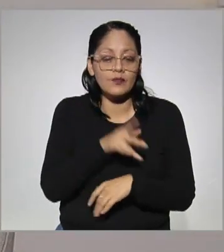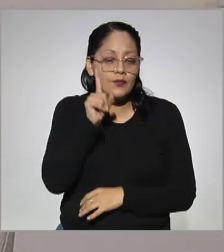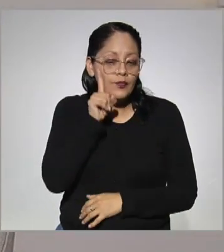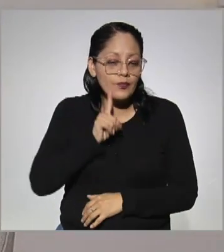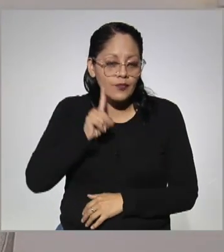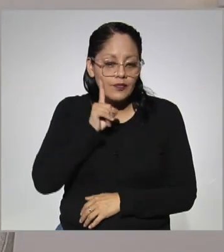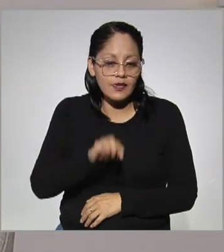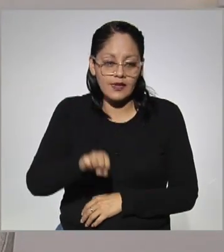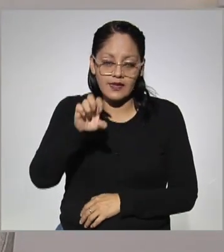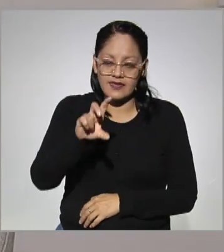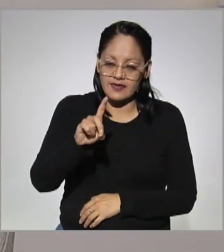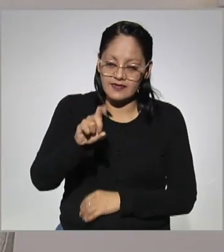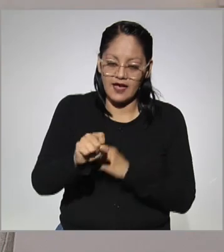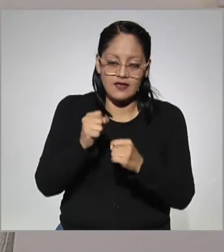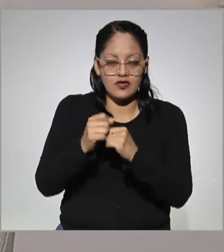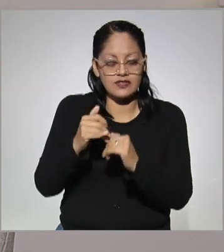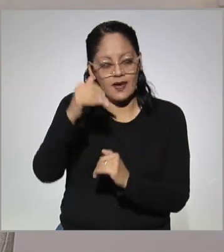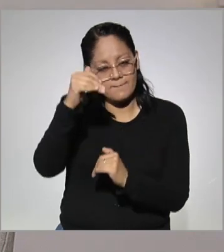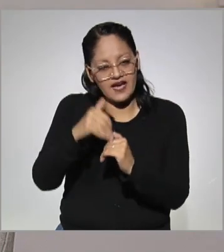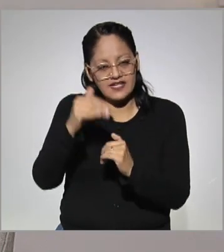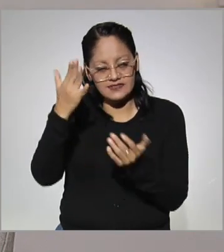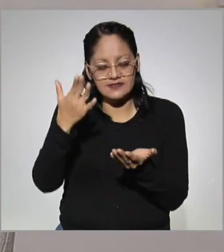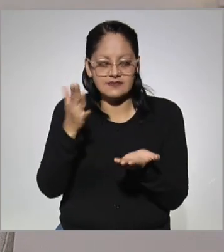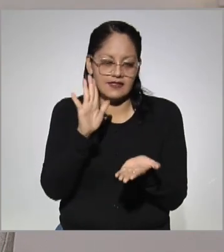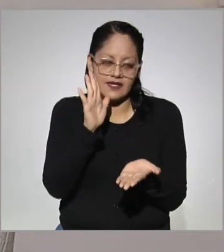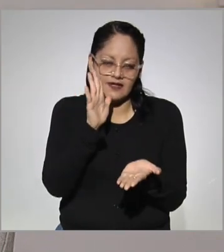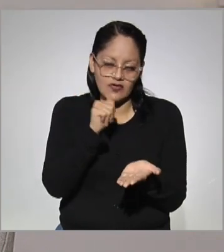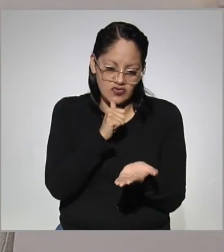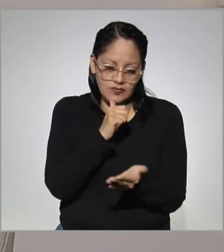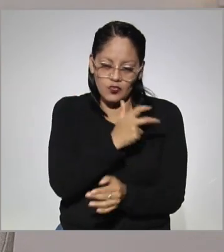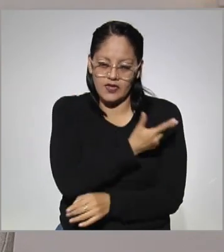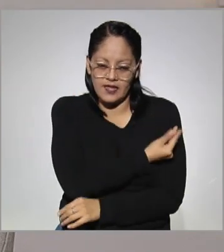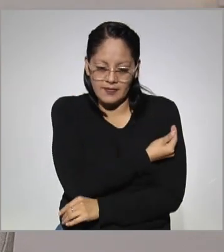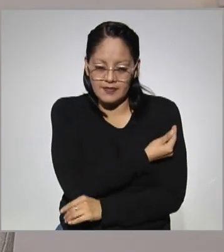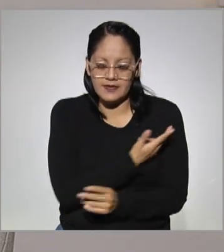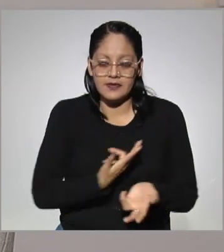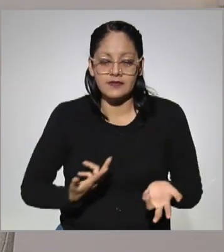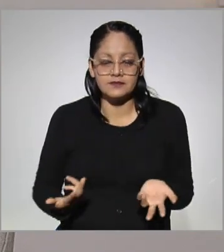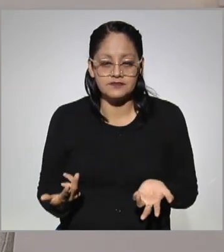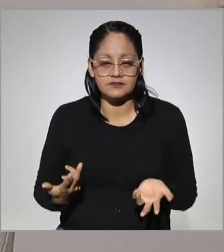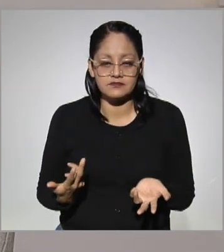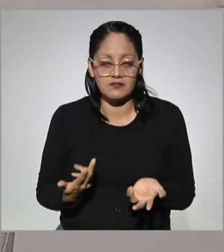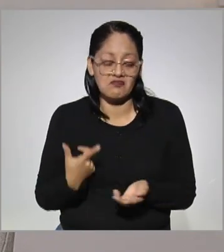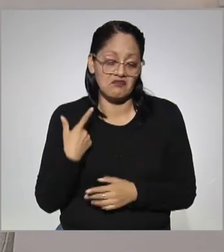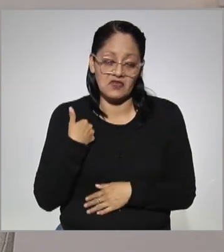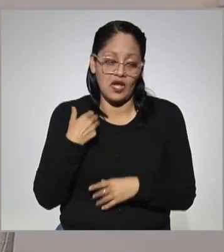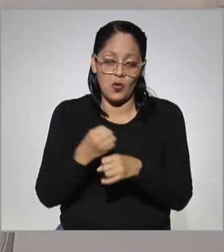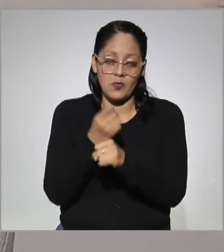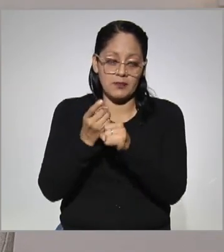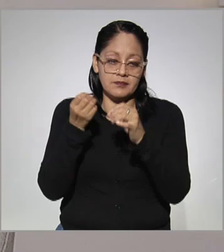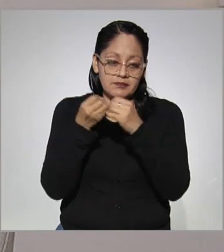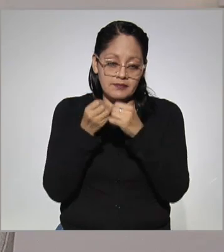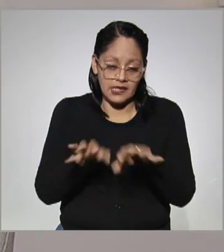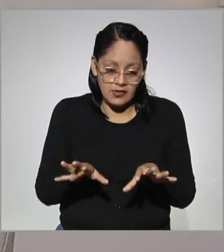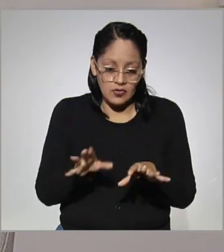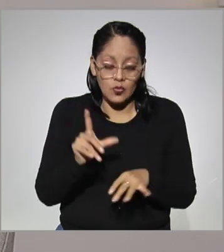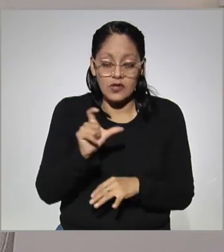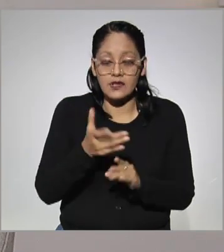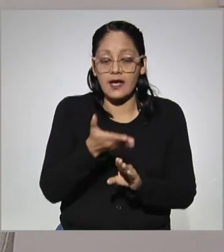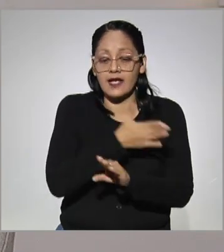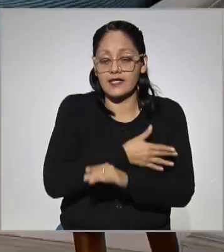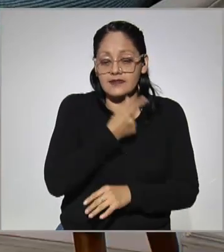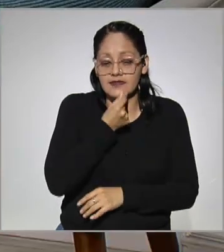tenemos 30 y tantos, como yo, ya no se podía uno aplicar, que uno perdió la oportunidad si cuando fue niño no